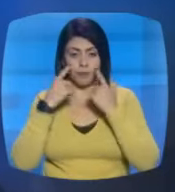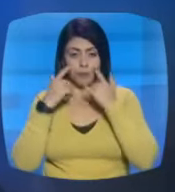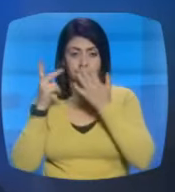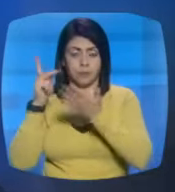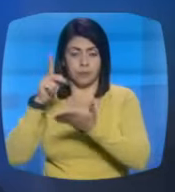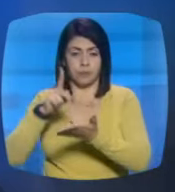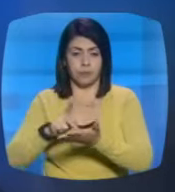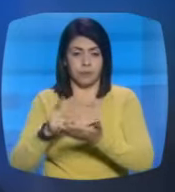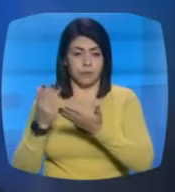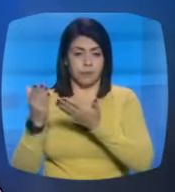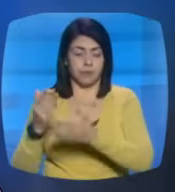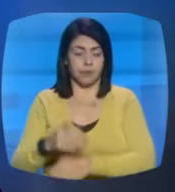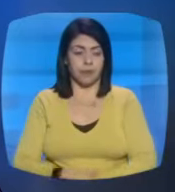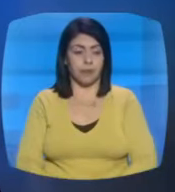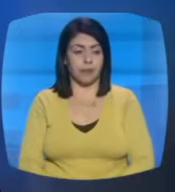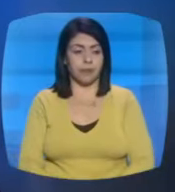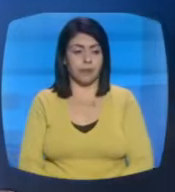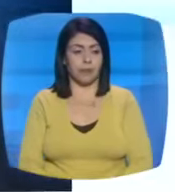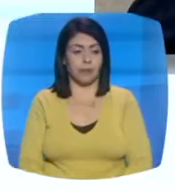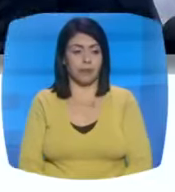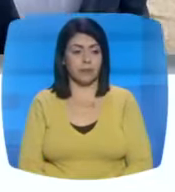más detalles. Adelante, Jonathan.